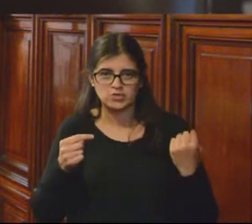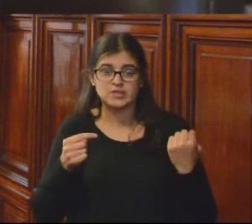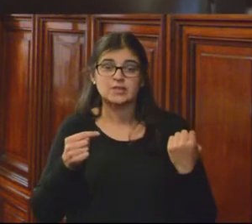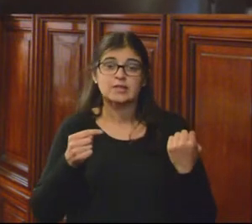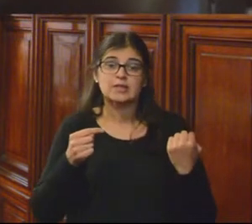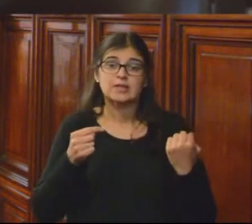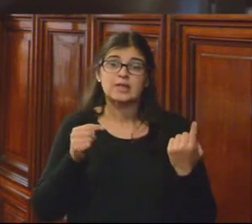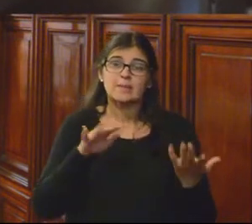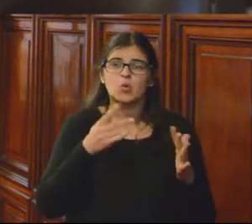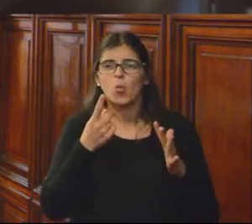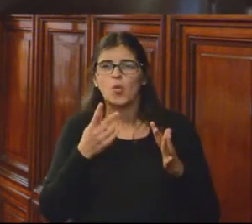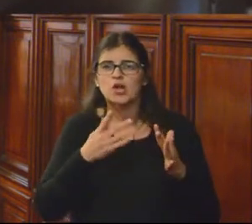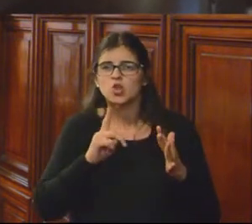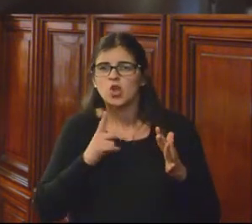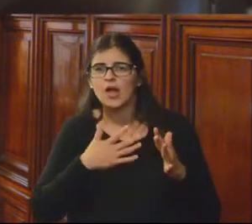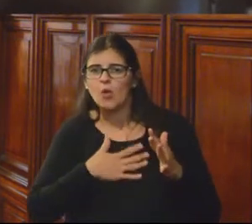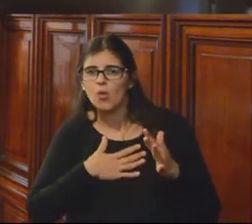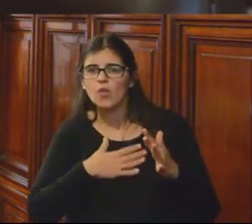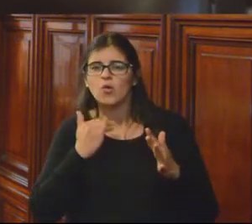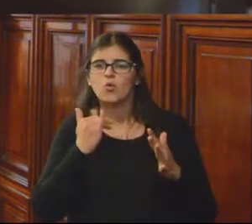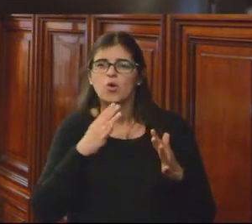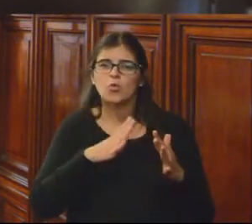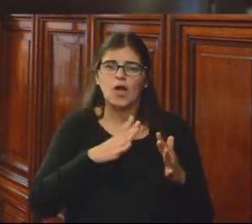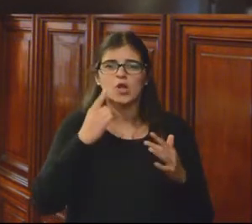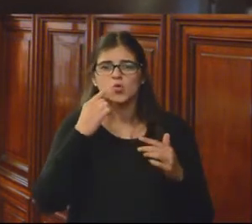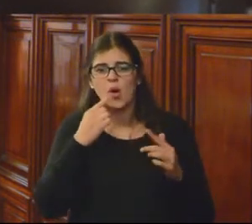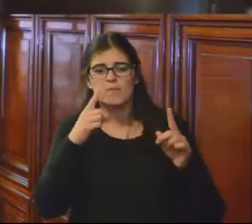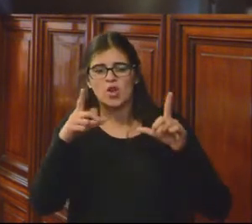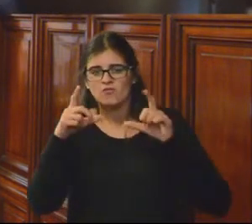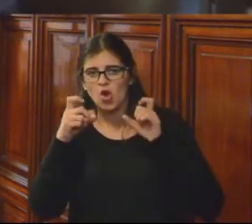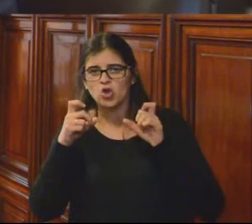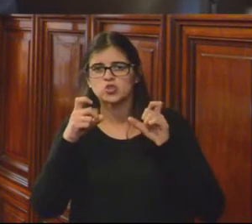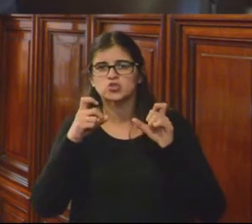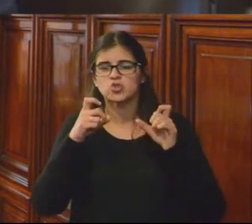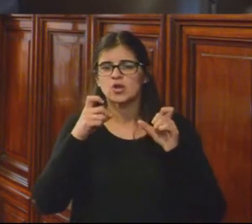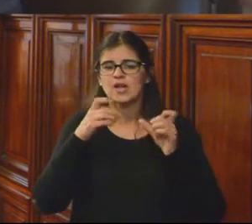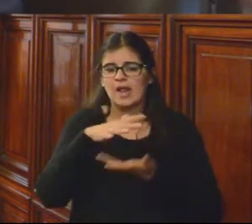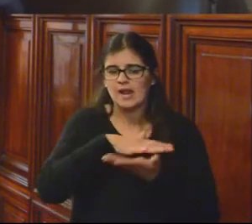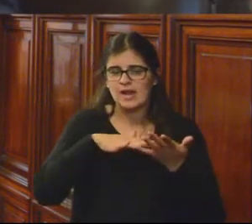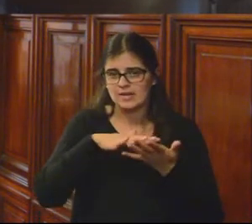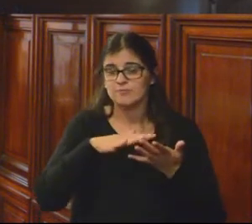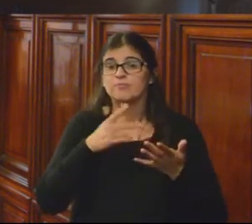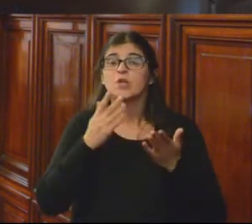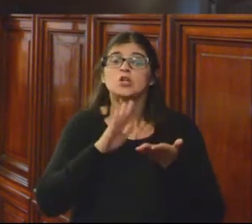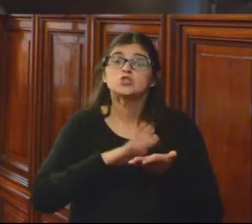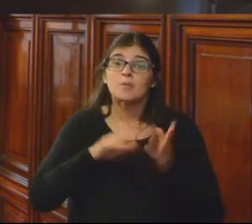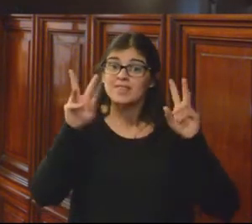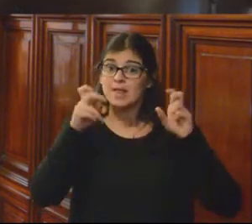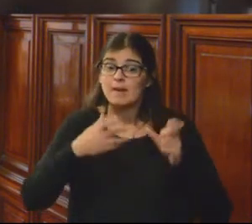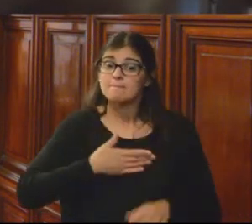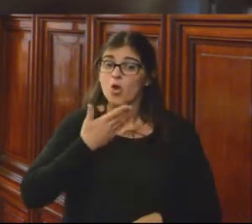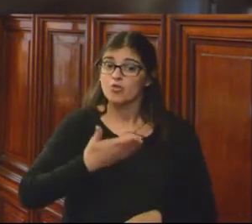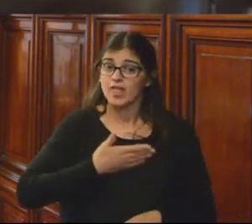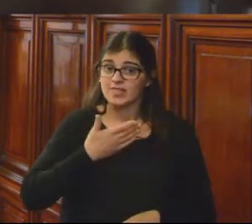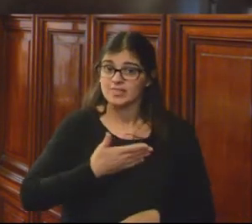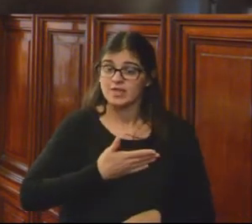parece que hay un desacuerdo cuando hay cifras, números, fotos y sabemos la realidad. Sobre el tema protestas, una